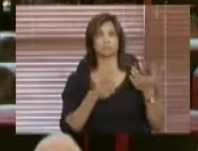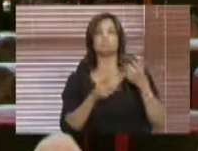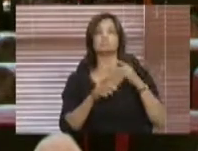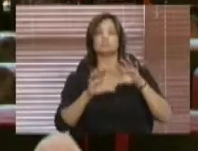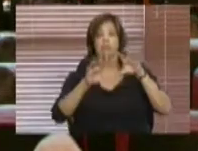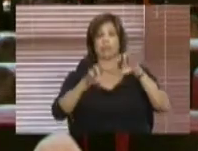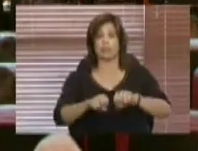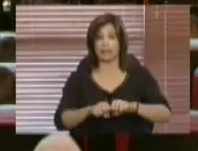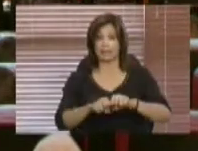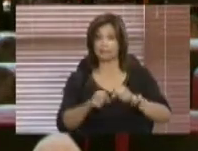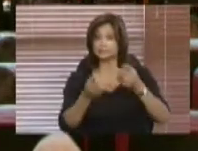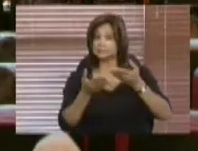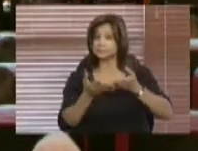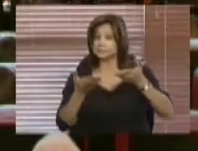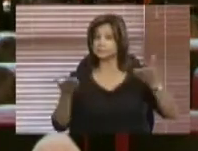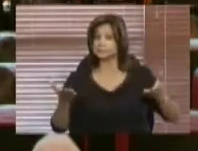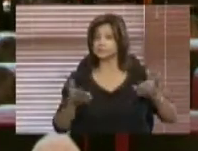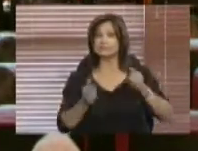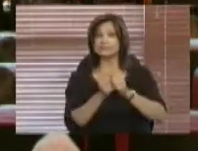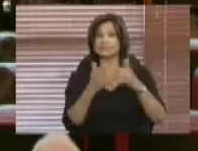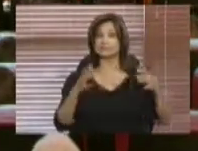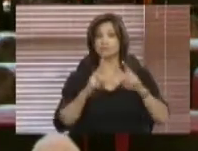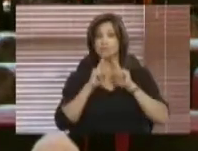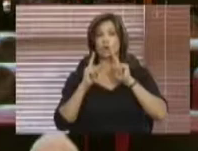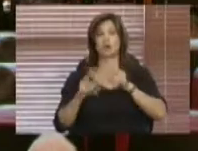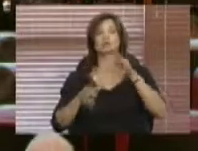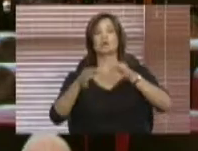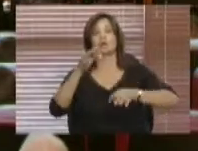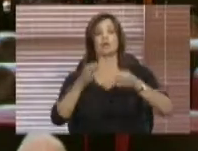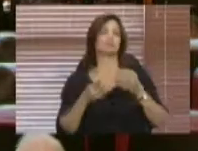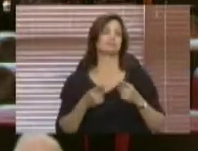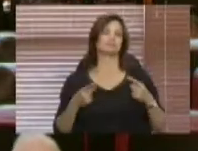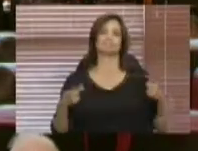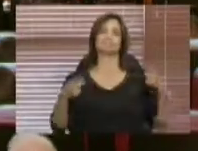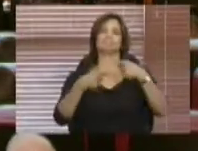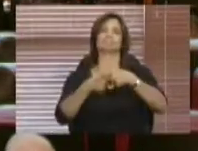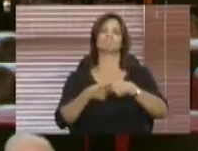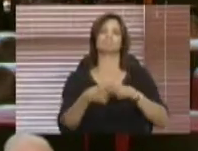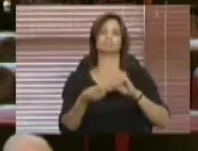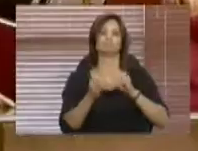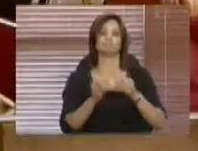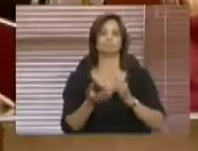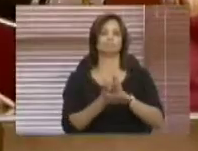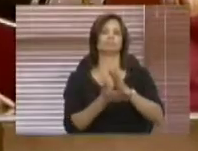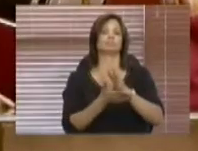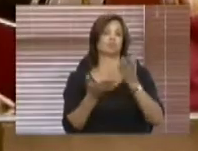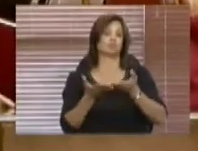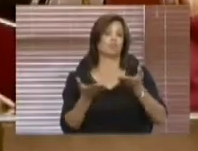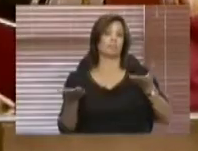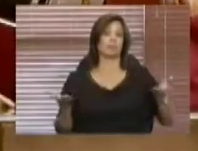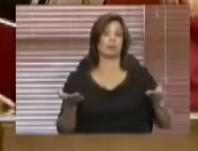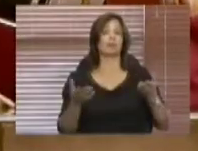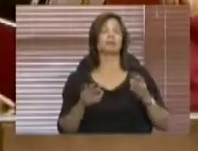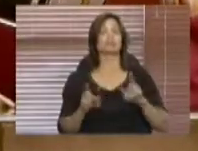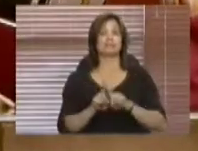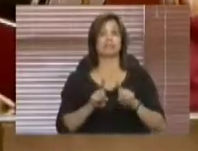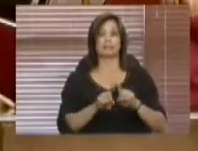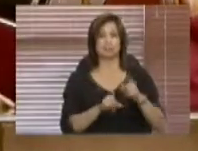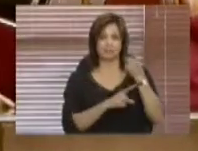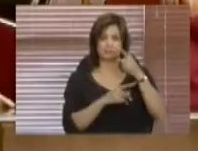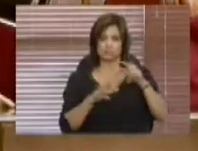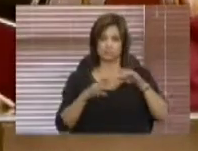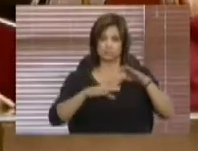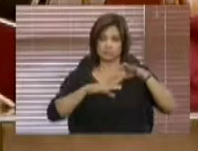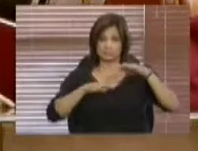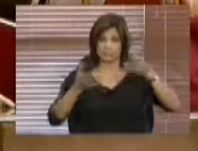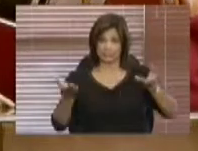incautación de bienes sin orden judicial constituye una arbitrariedad y una vulneración al derecho de propiedad, más aún si en el